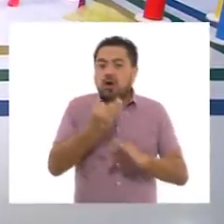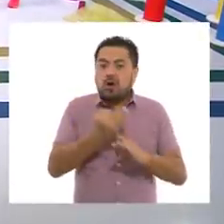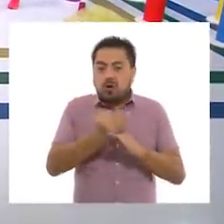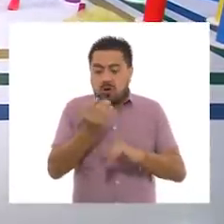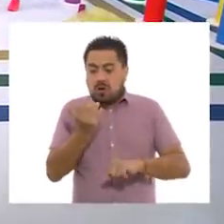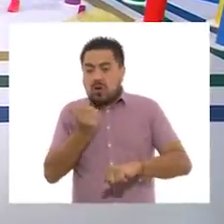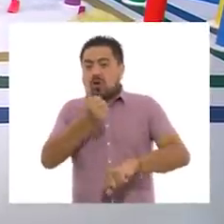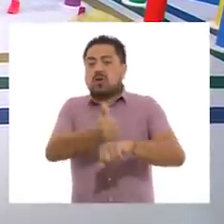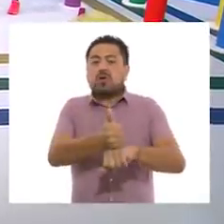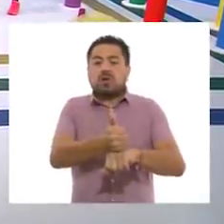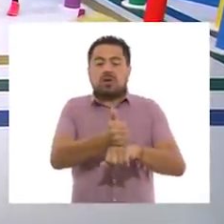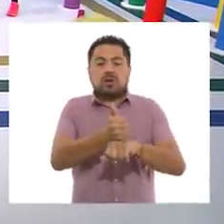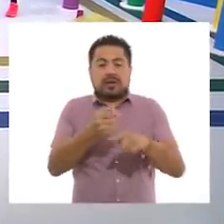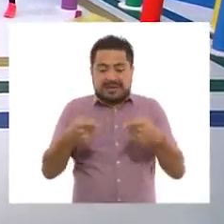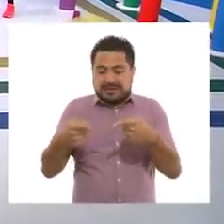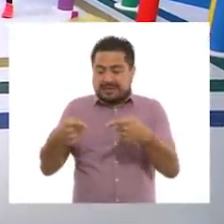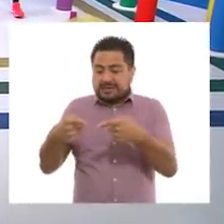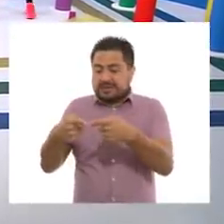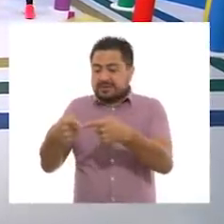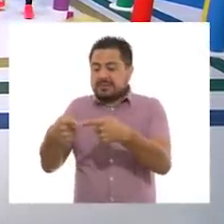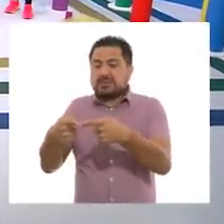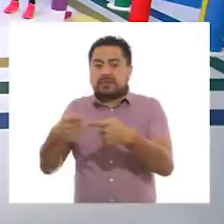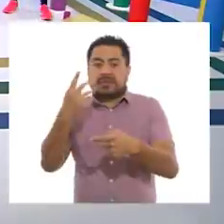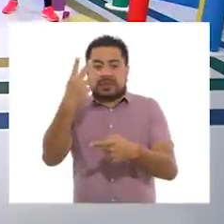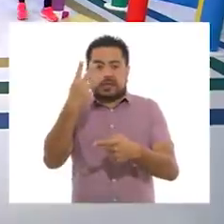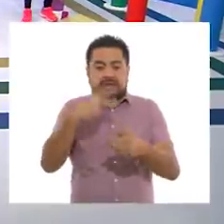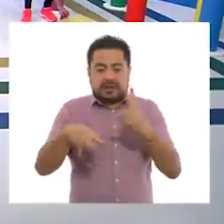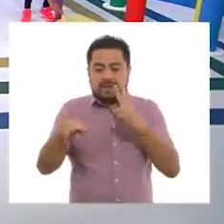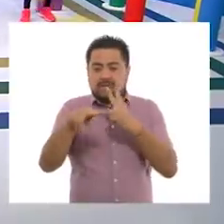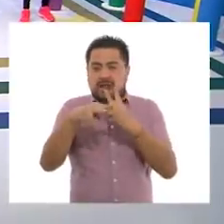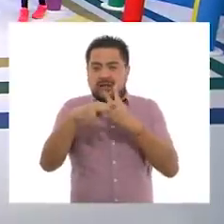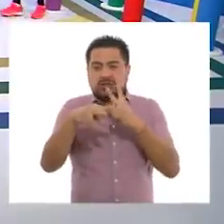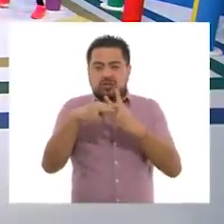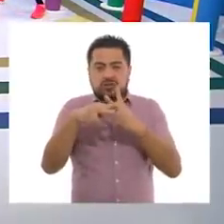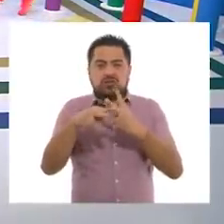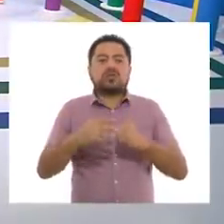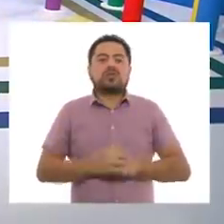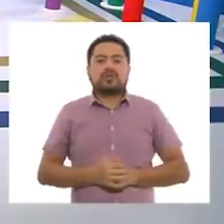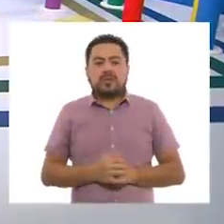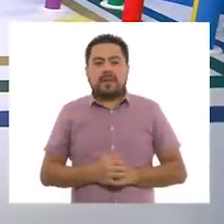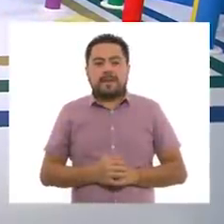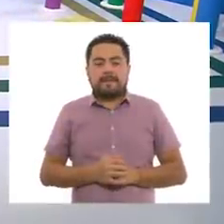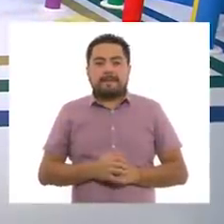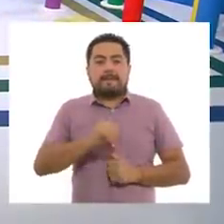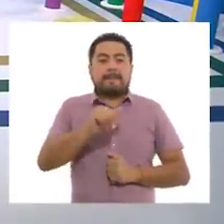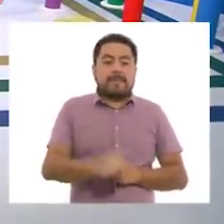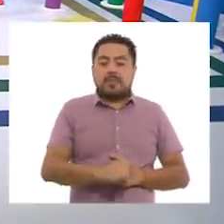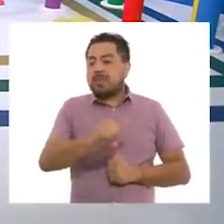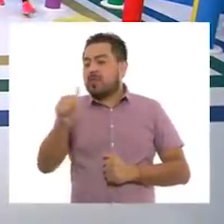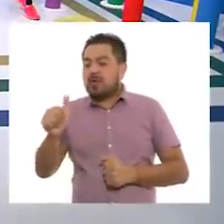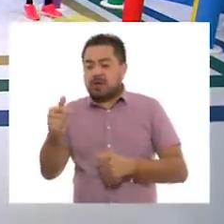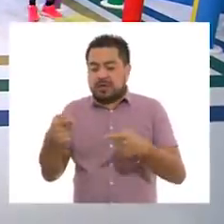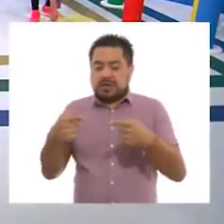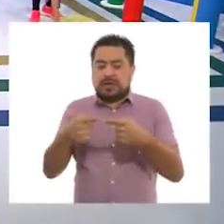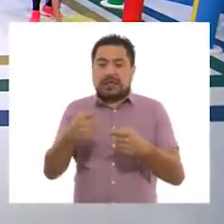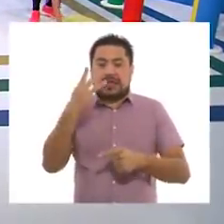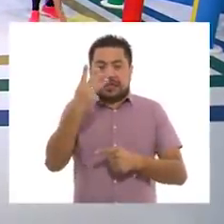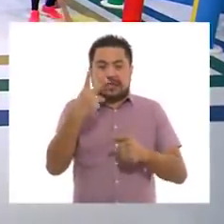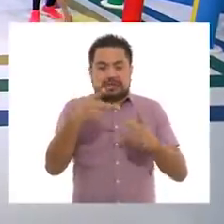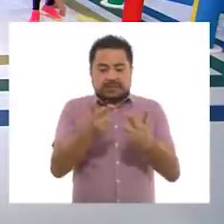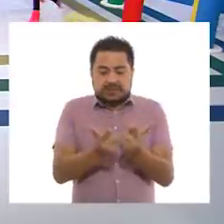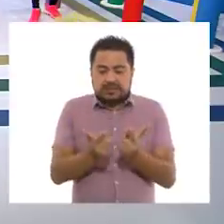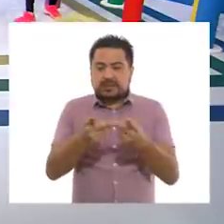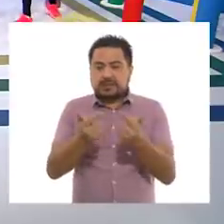colocar en una de las esquinas sus tres vasos. Ah, entonces falta uno. En otra de las esquinas, sus tres platos,